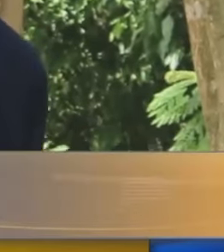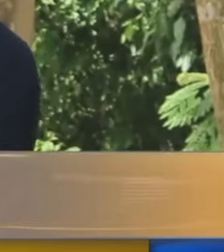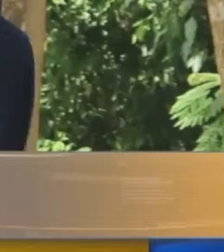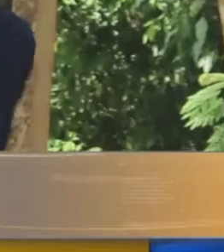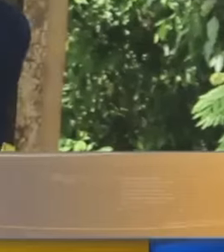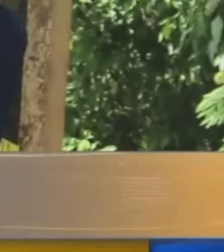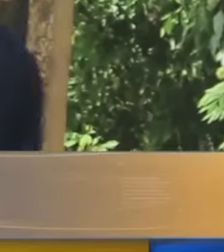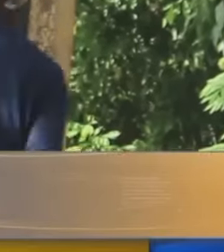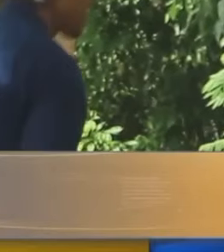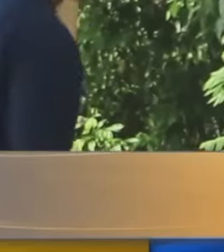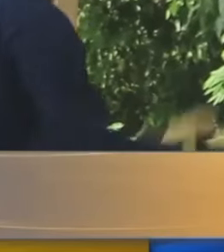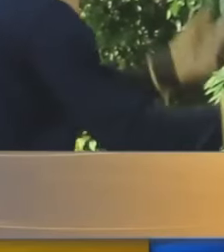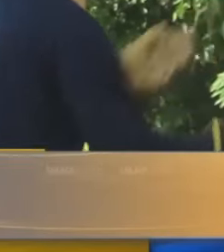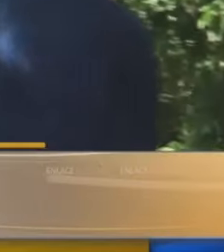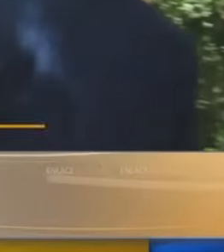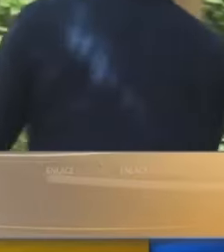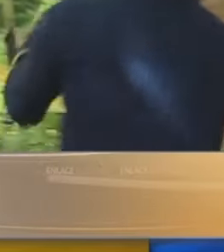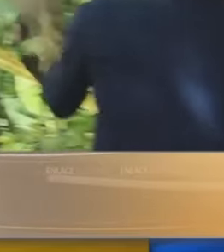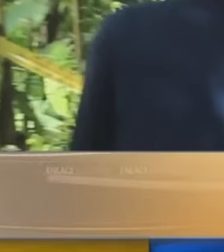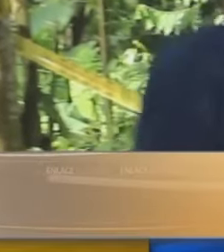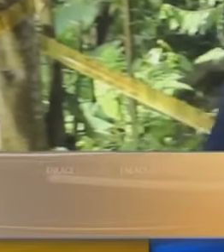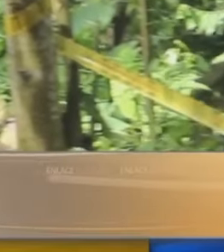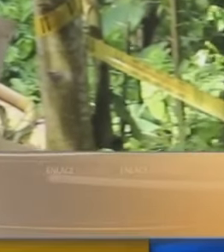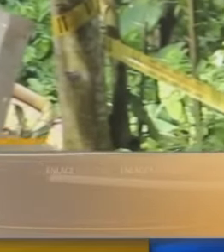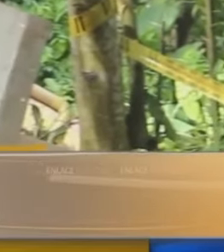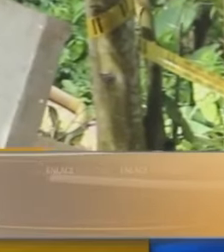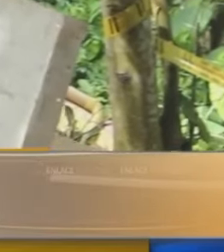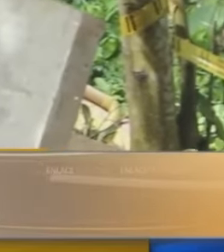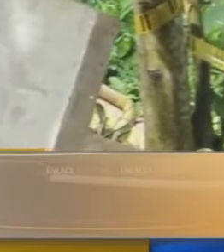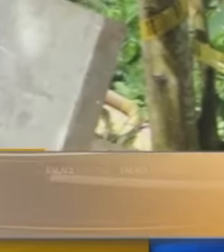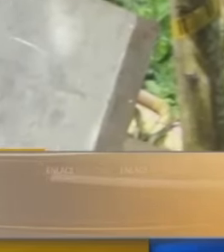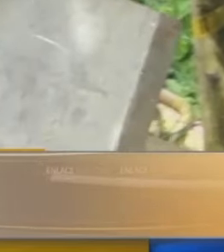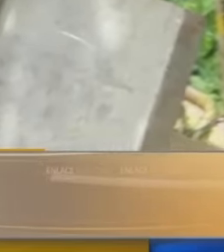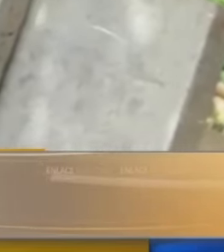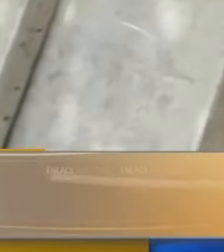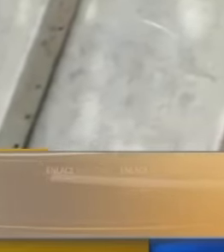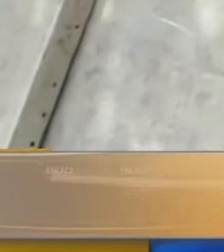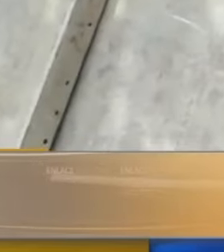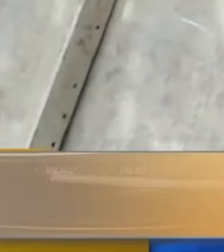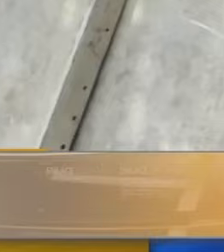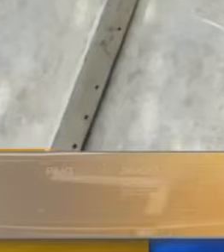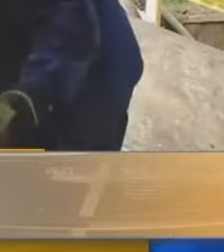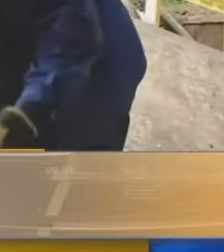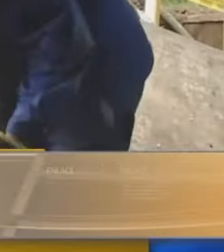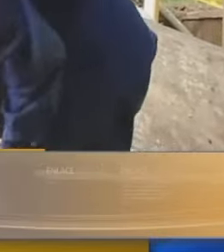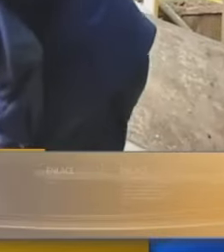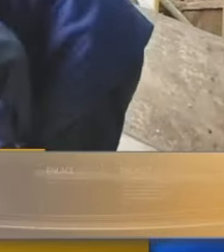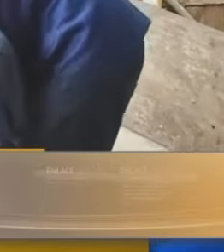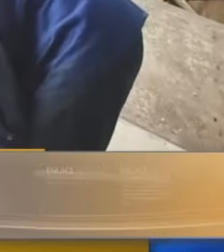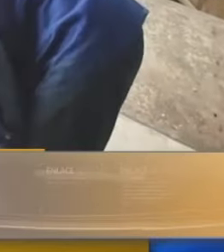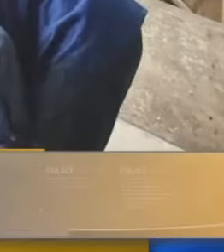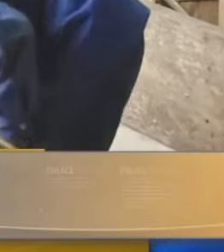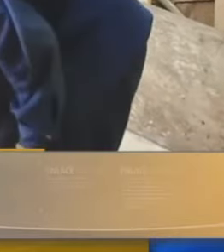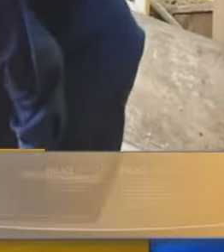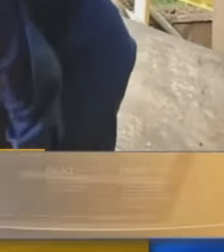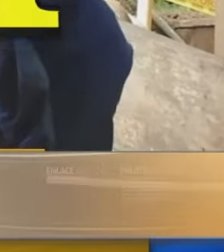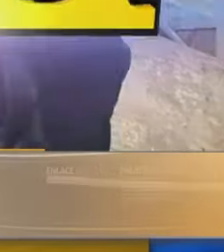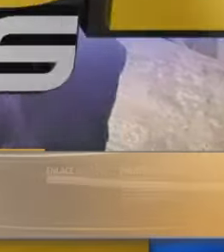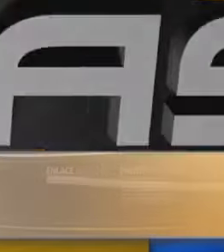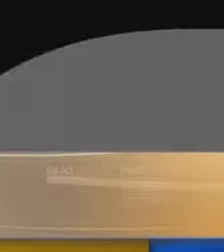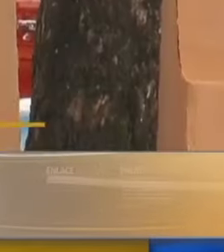Comenzó la optimización de las 9 mini petars en Barrancabermeja, de las comunas 4 y 7. 7 mil millones de pesos se invertirán en el proyecto de